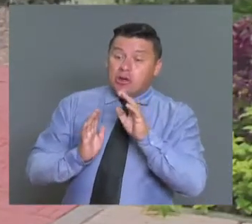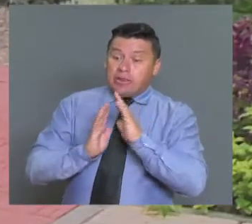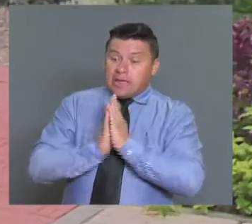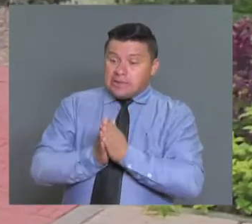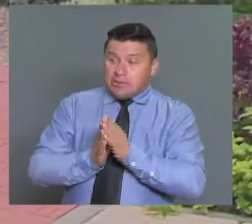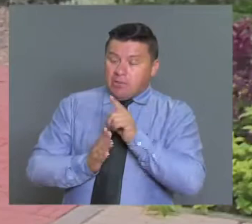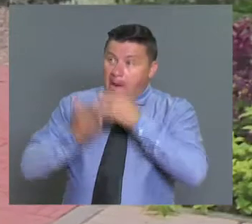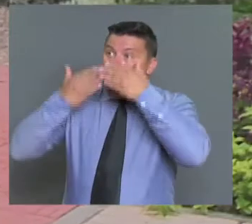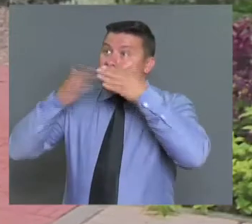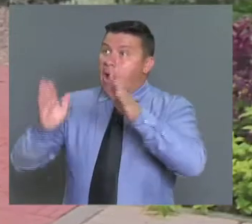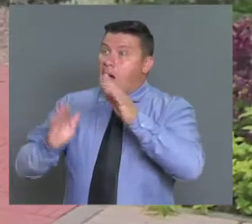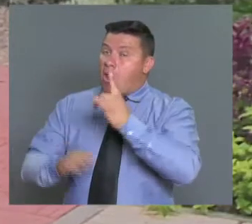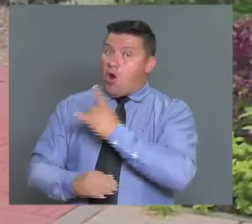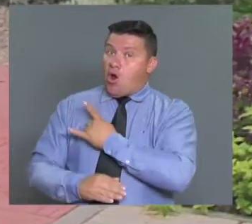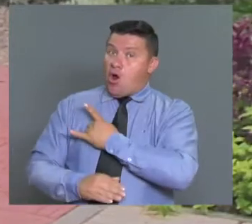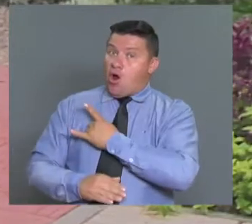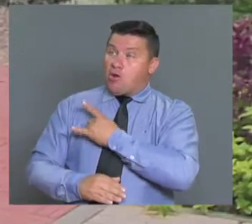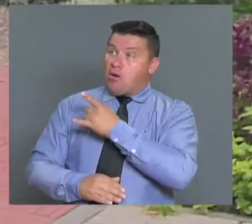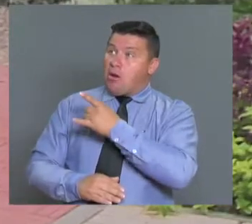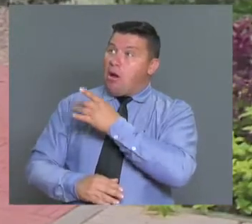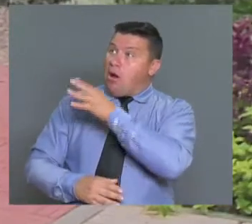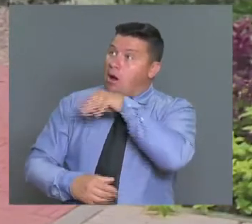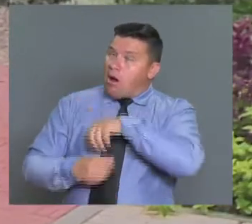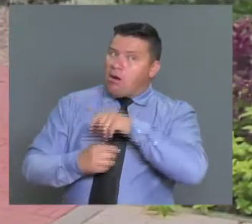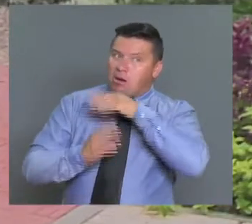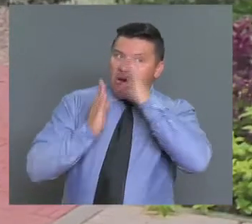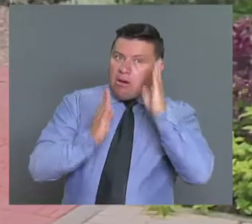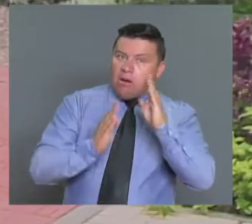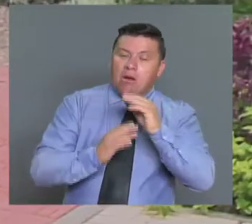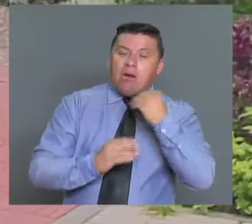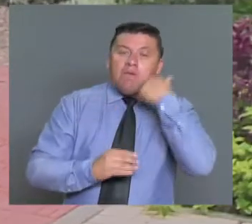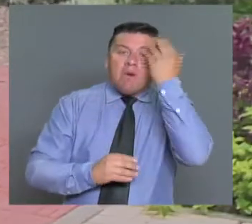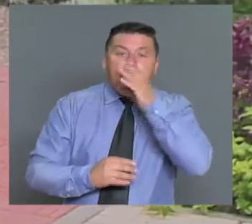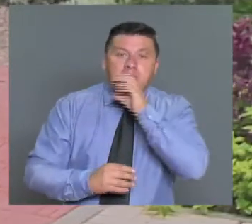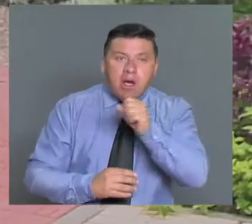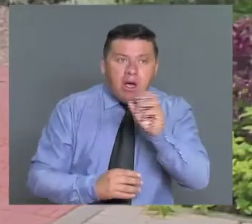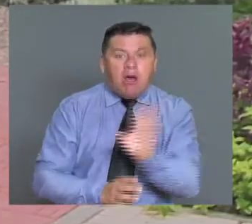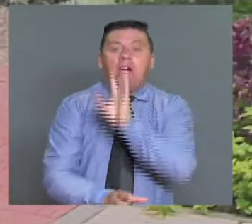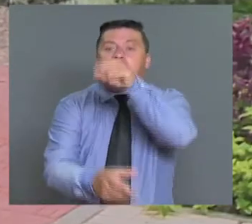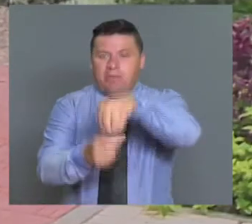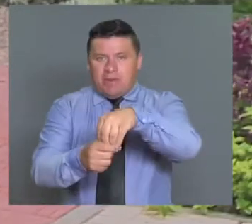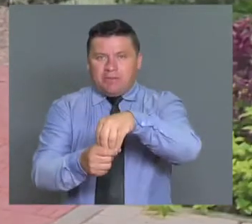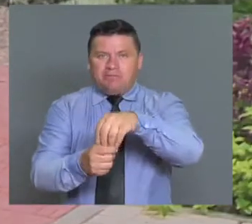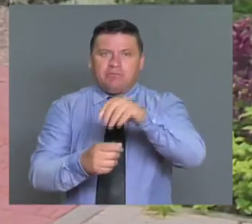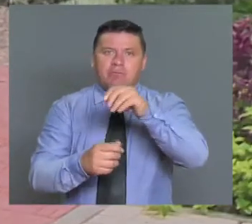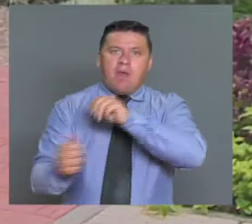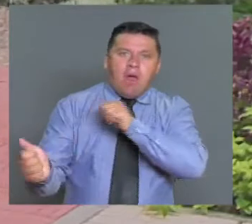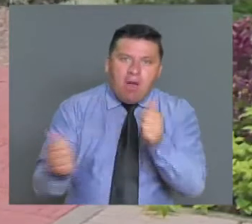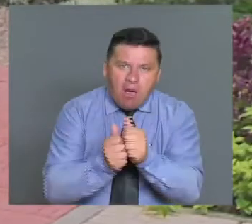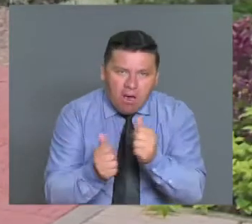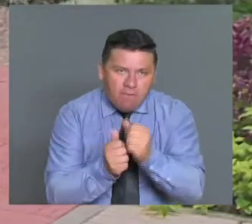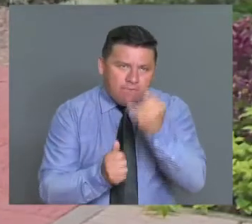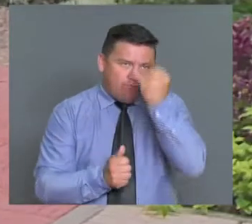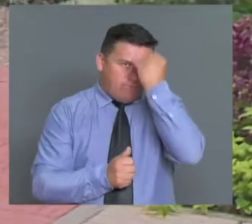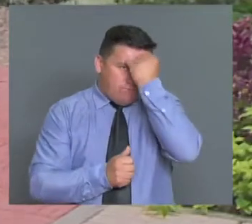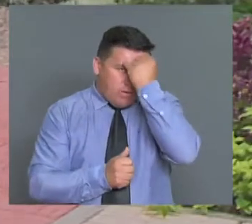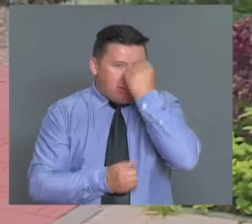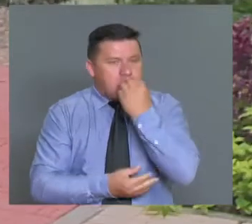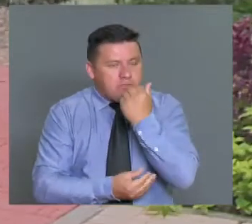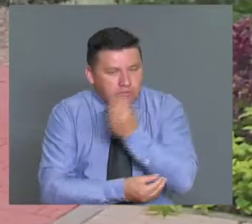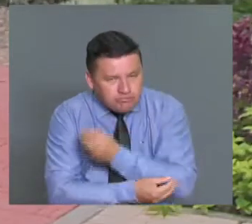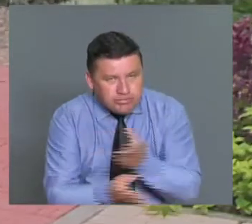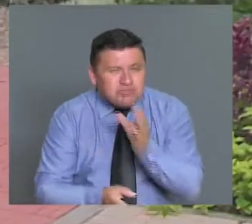del Centro de Bienestar del Adulto Mayor, donde prestamos atención íntegra con acompañamiento de enfermería,